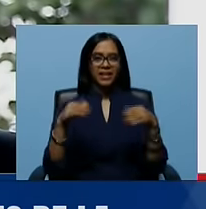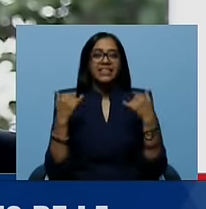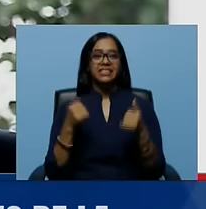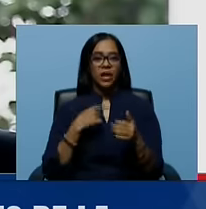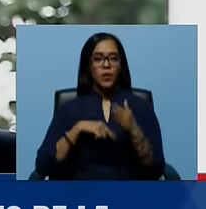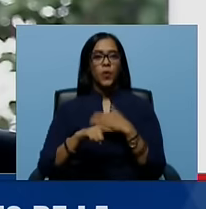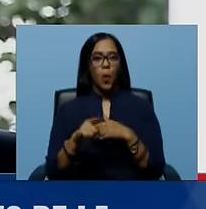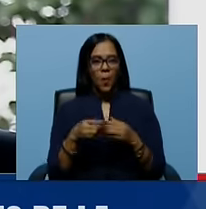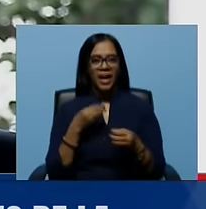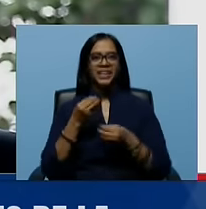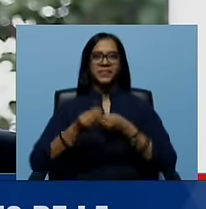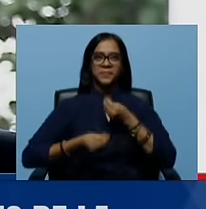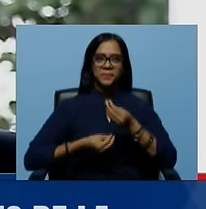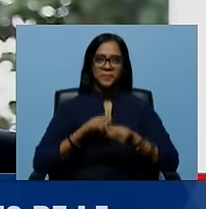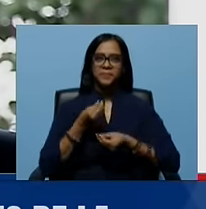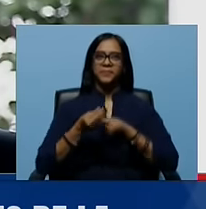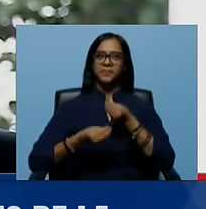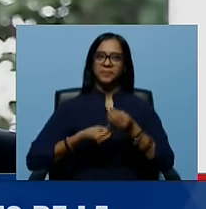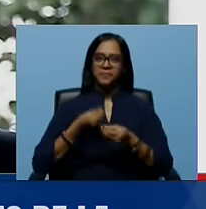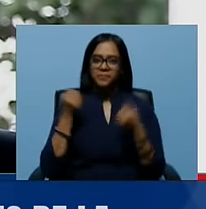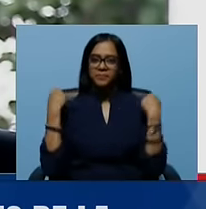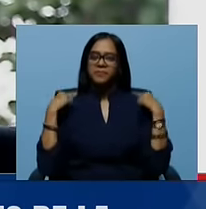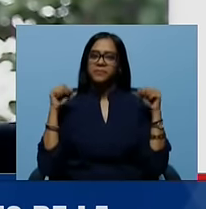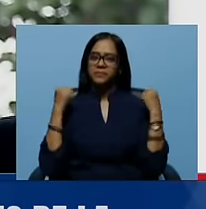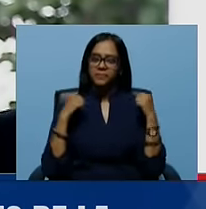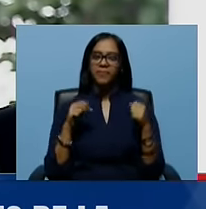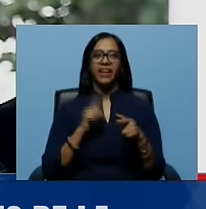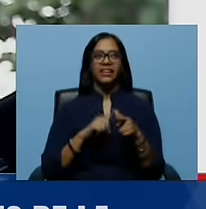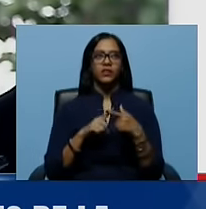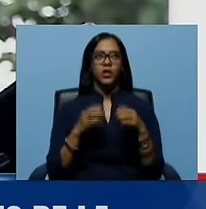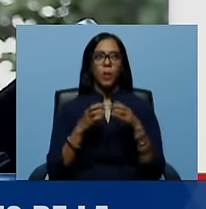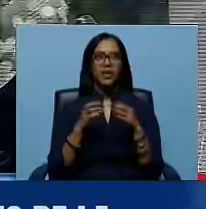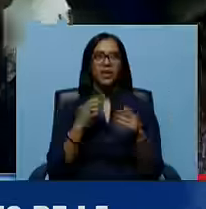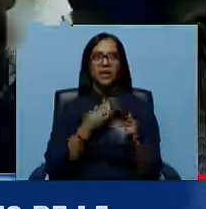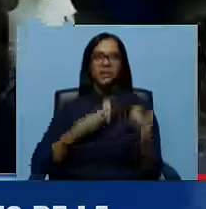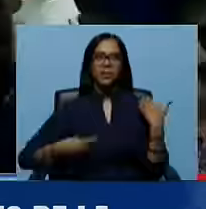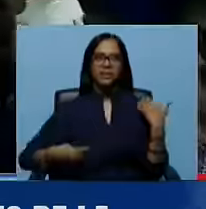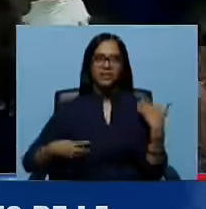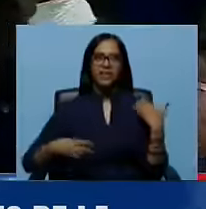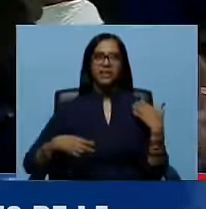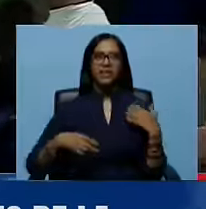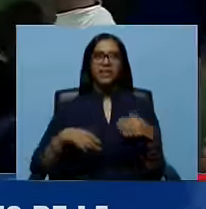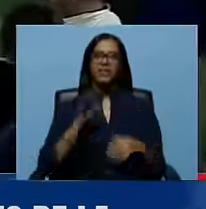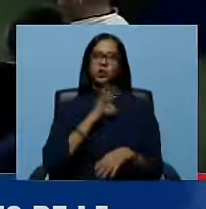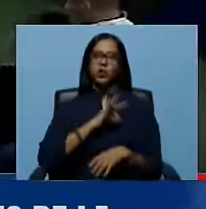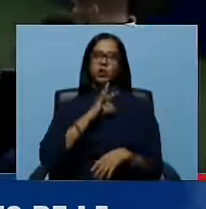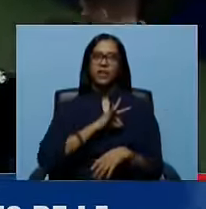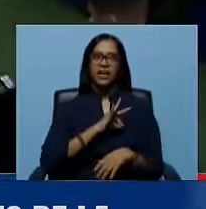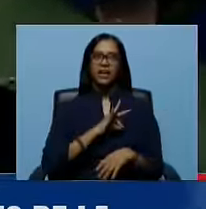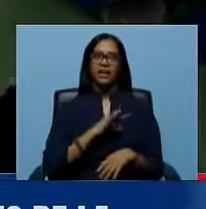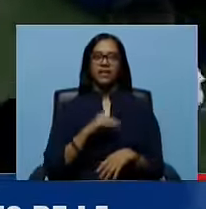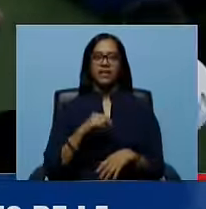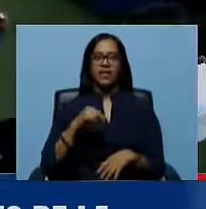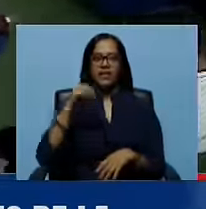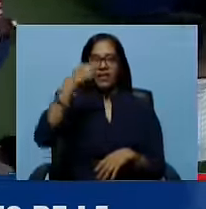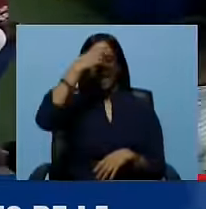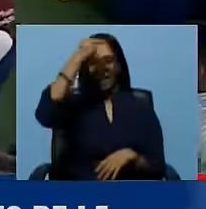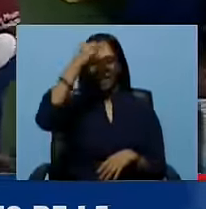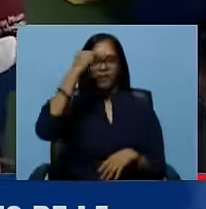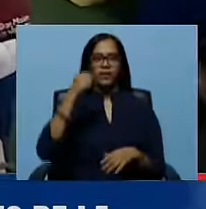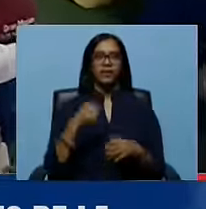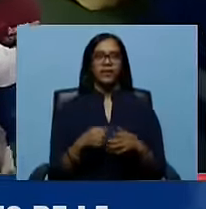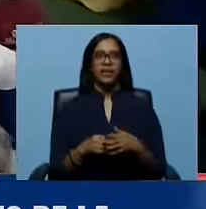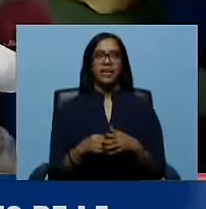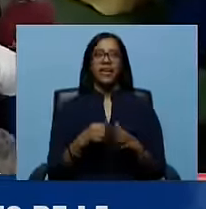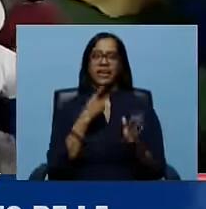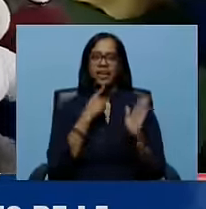va preparándose. Así que, compañero vicepresidente social Héctor Rodríguez, que